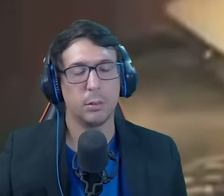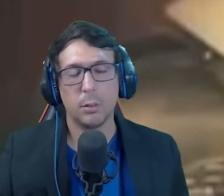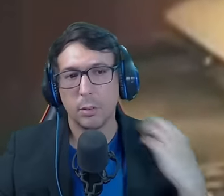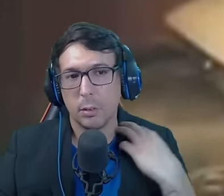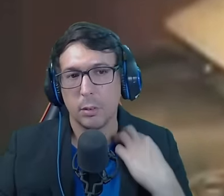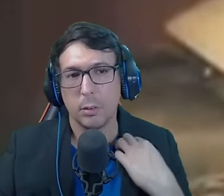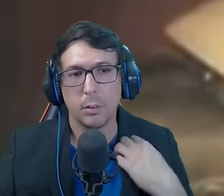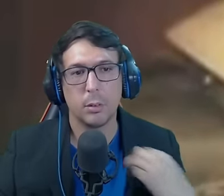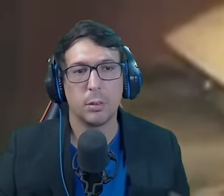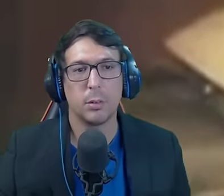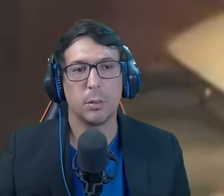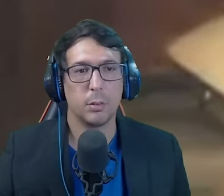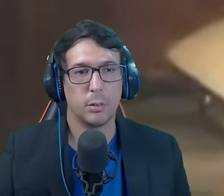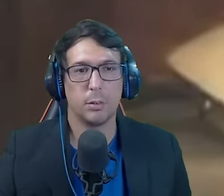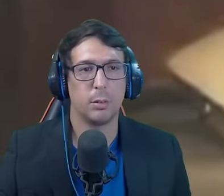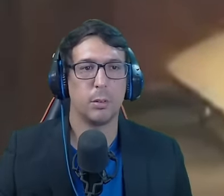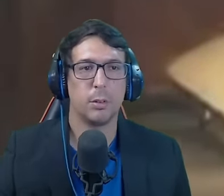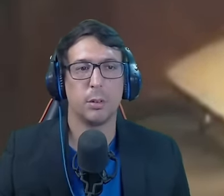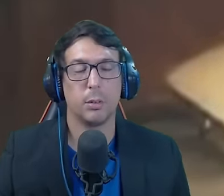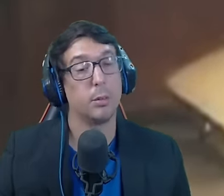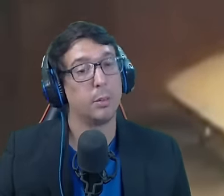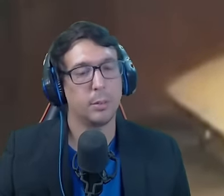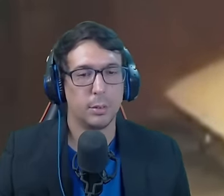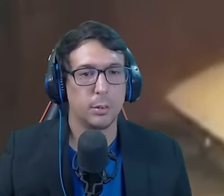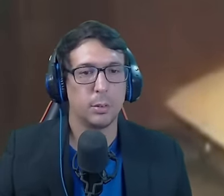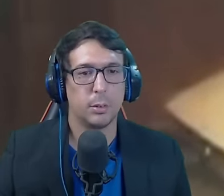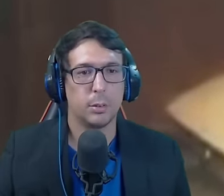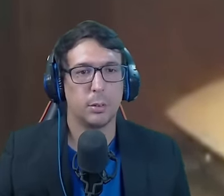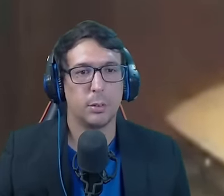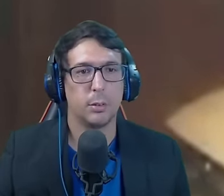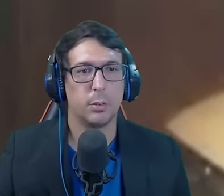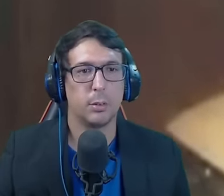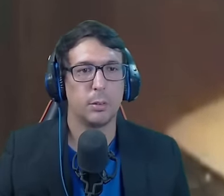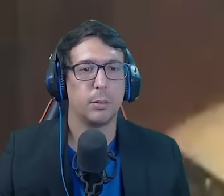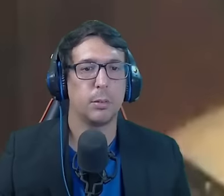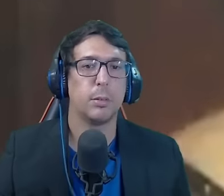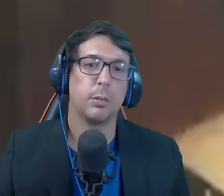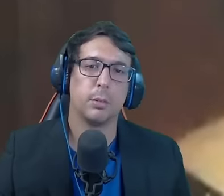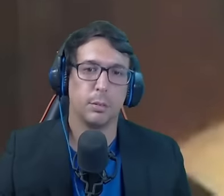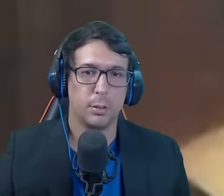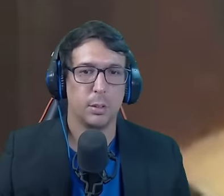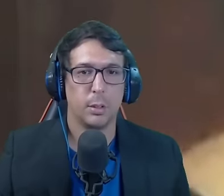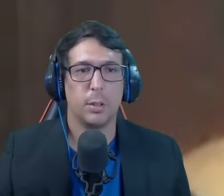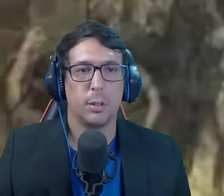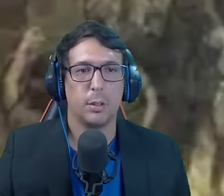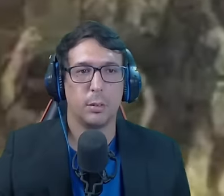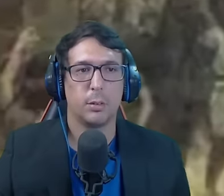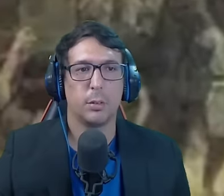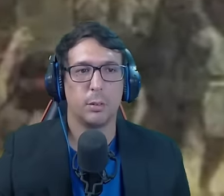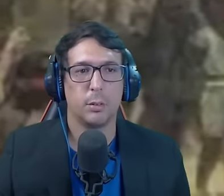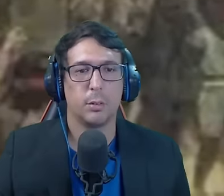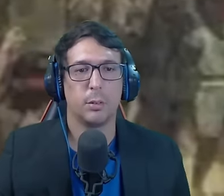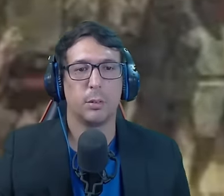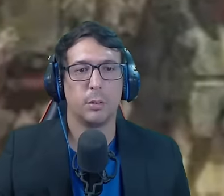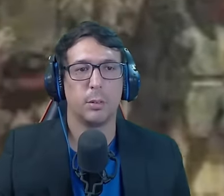Sin embargo, su travesía no dio los frutos que esperaba, pues pronto regresaría a Cusco sin oro y sin haber conquistado estas tierras. No